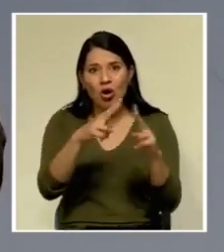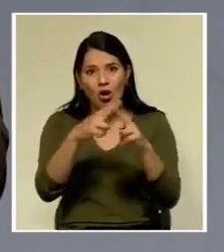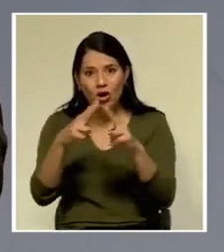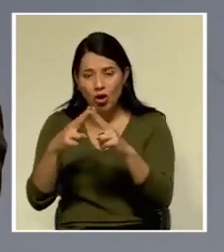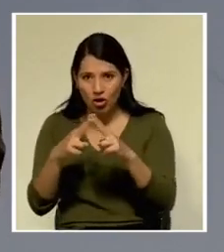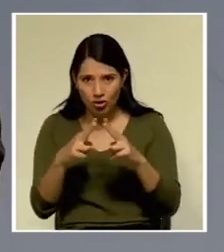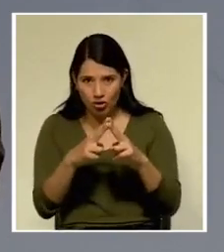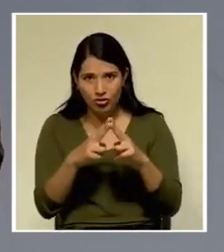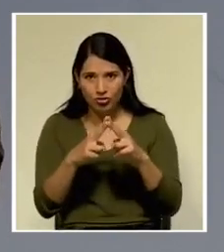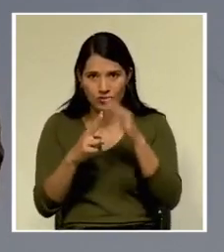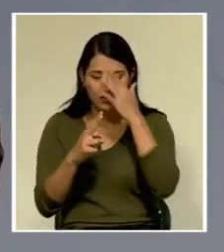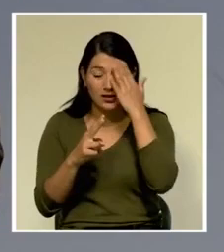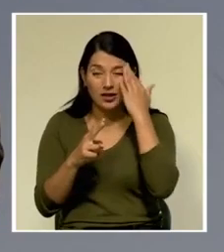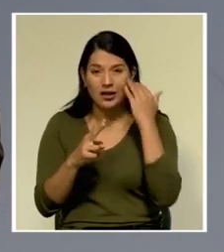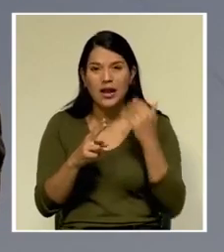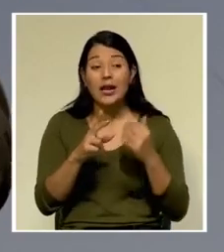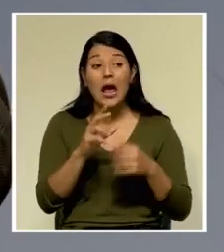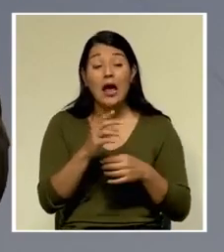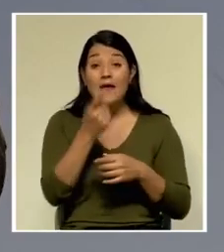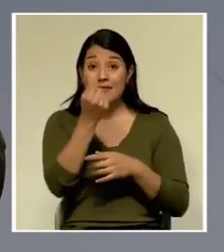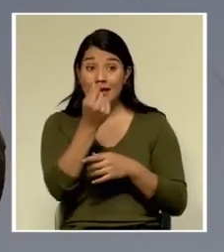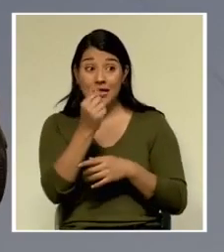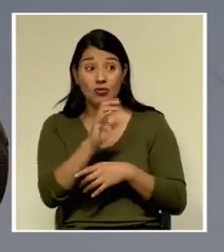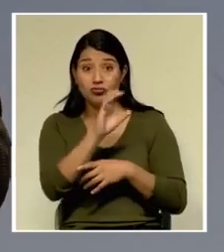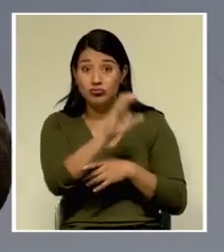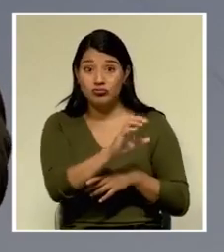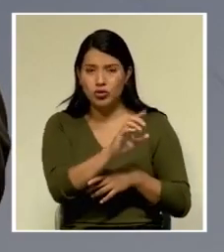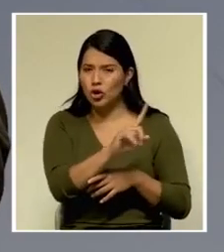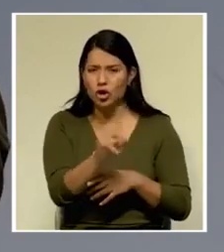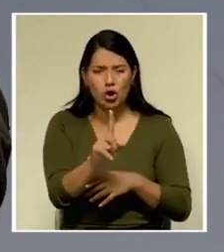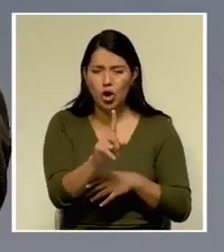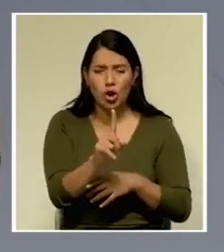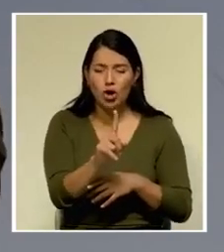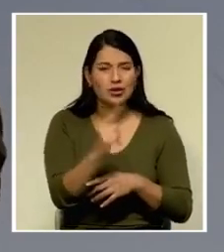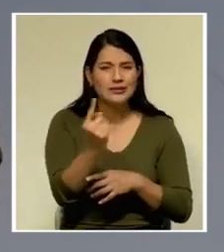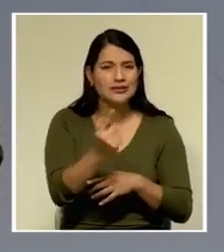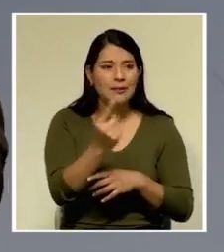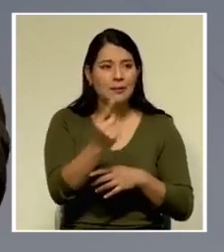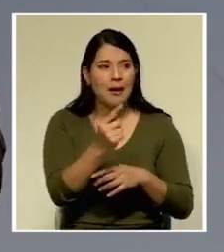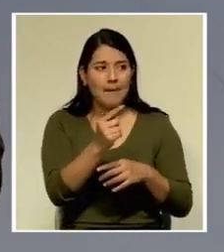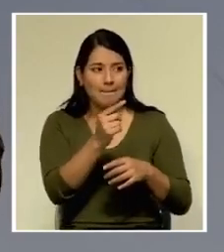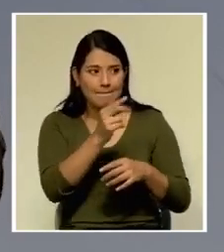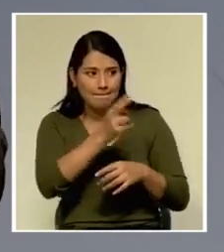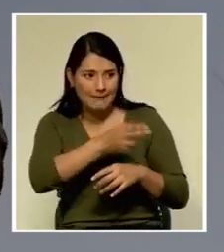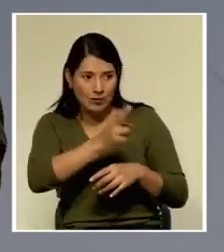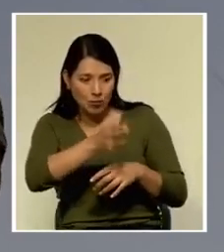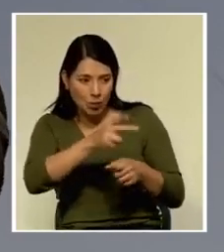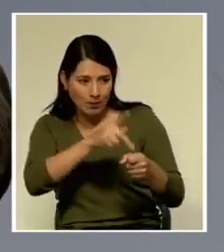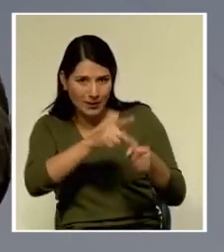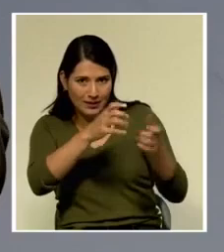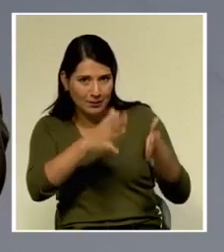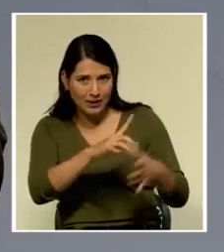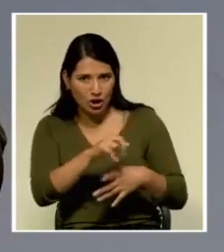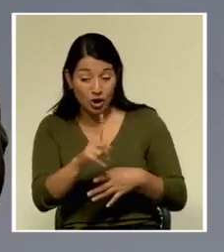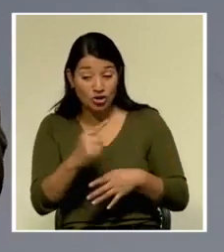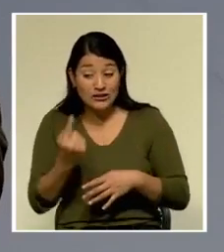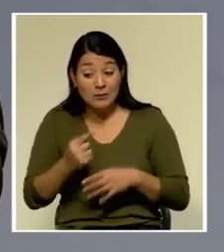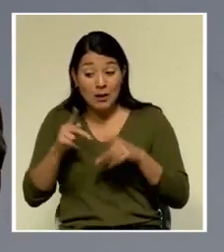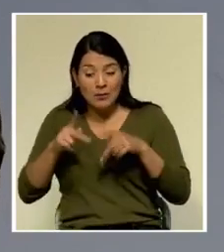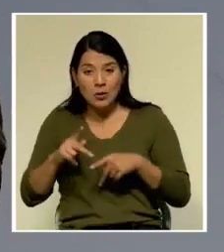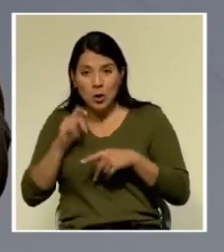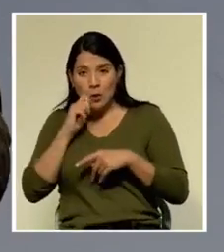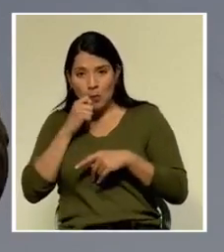otros actores que, bajo la protección del anonimato, son